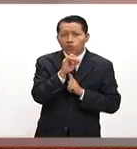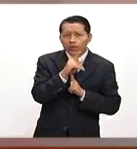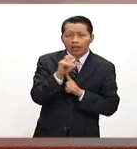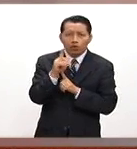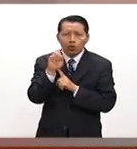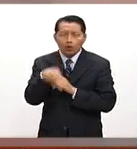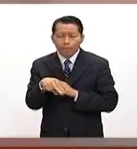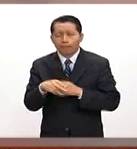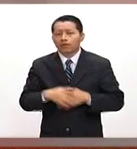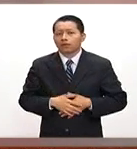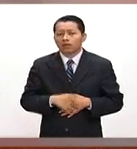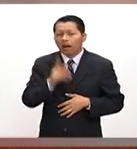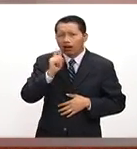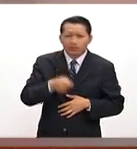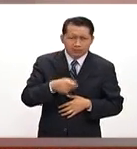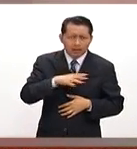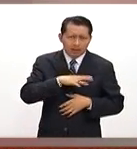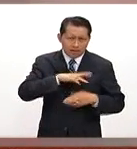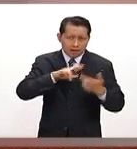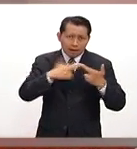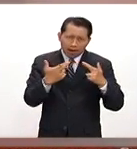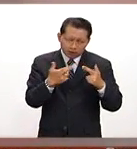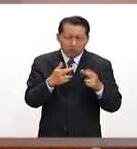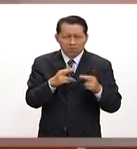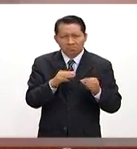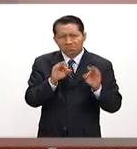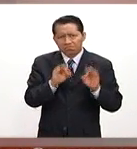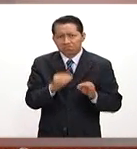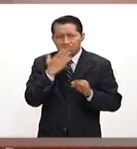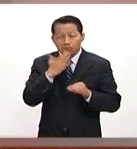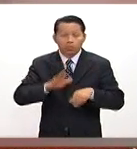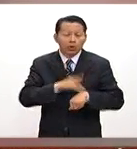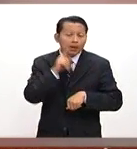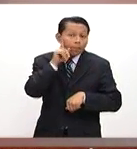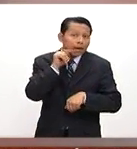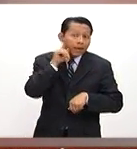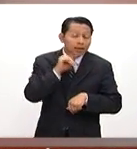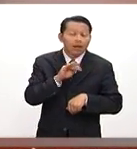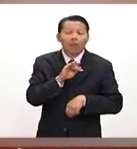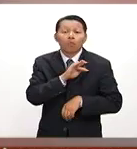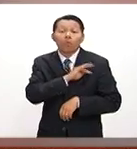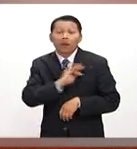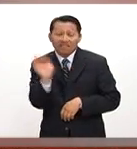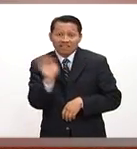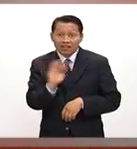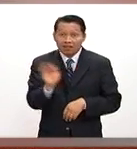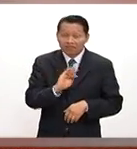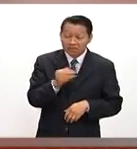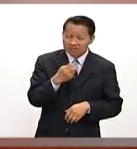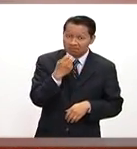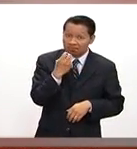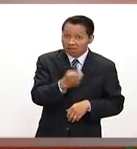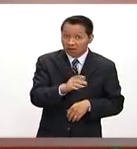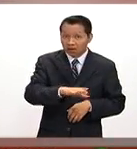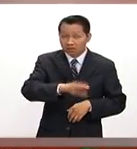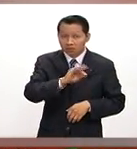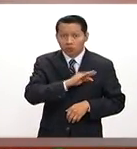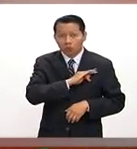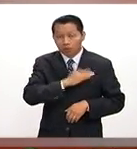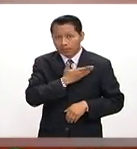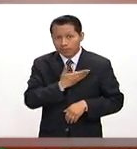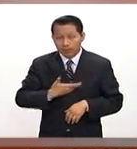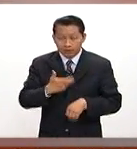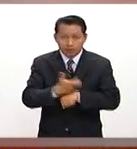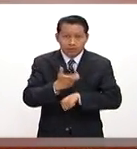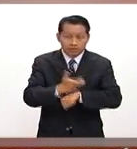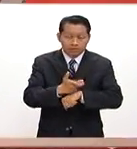qué depara esta relación el día de mañana a la que tengamos con quien potencialmente o eventualmente pueda ser uno de los presidentes